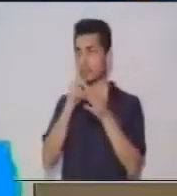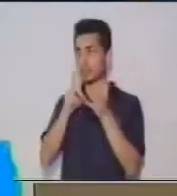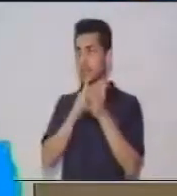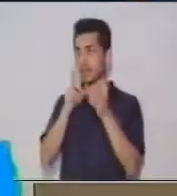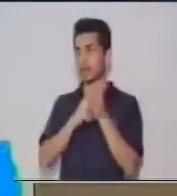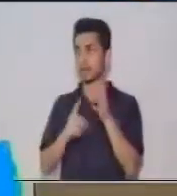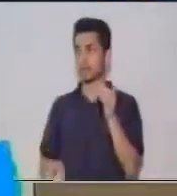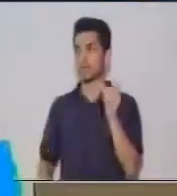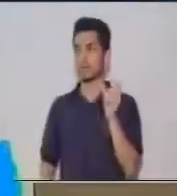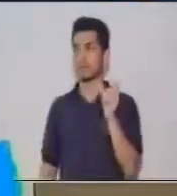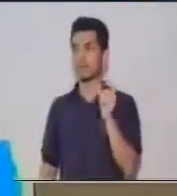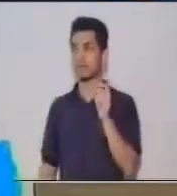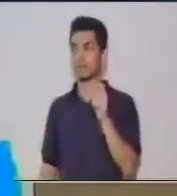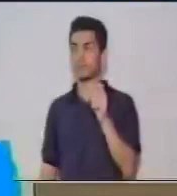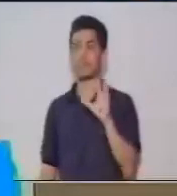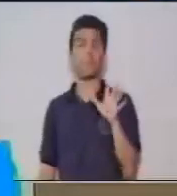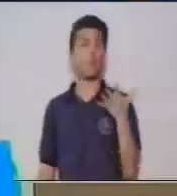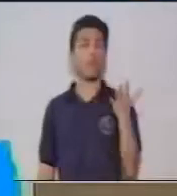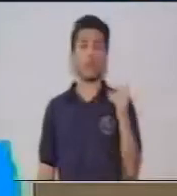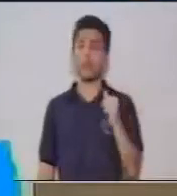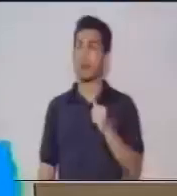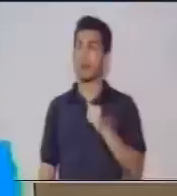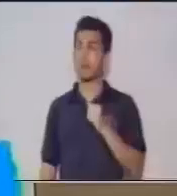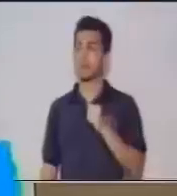diccionario. ¿Cuál puede ser?